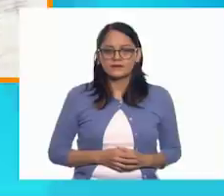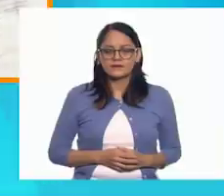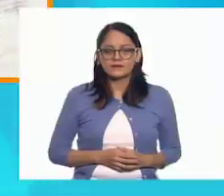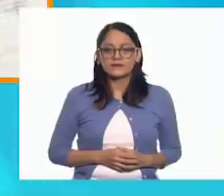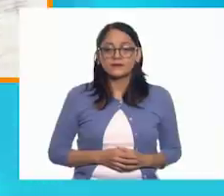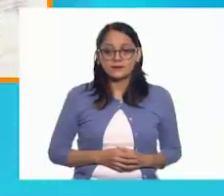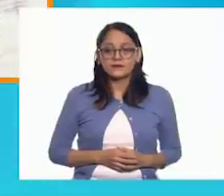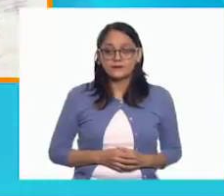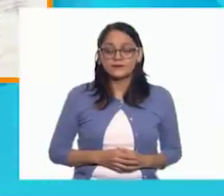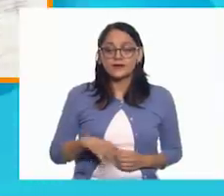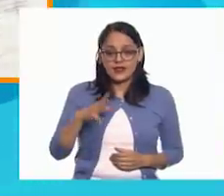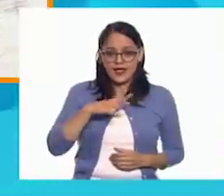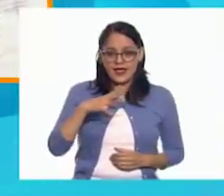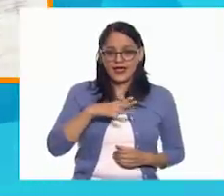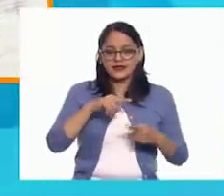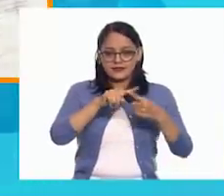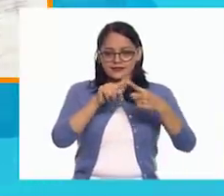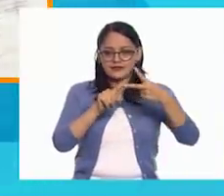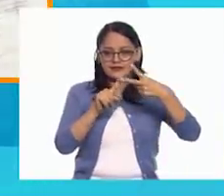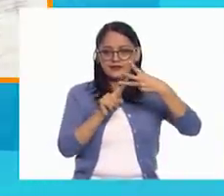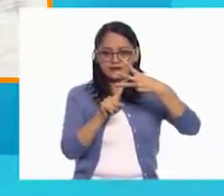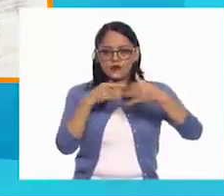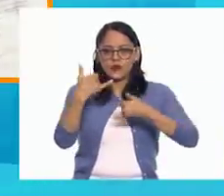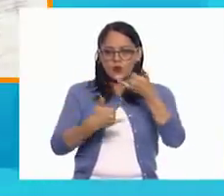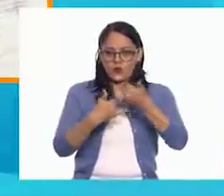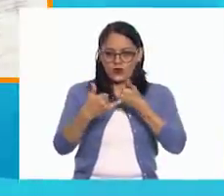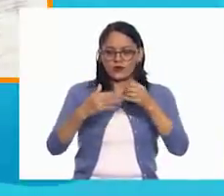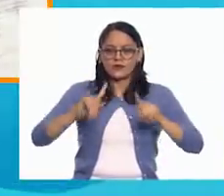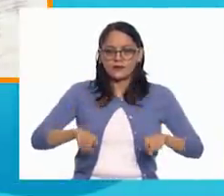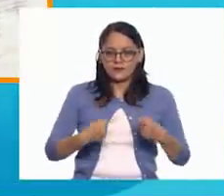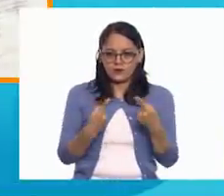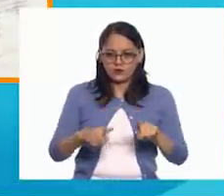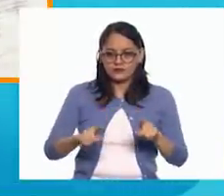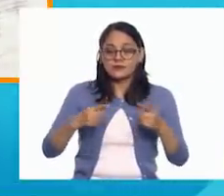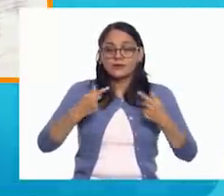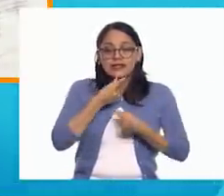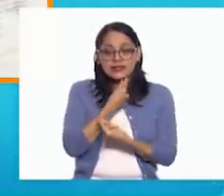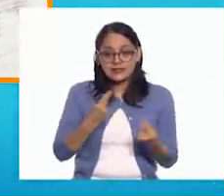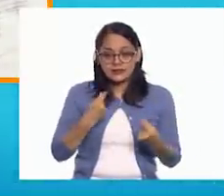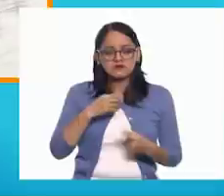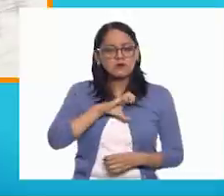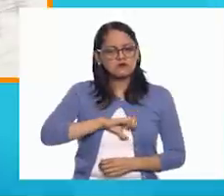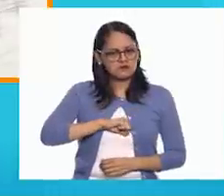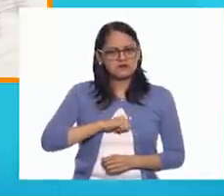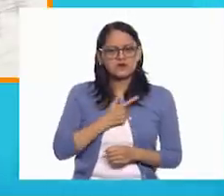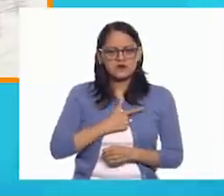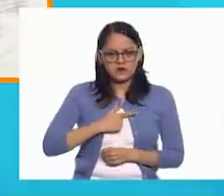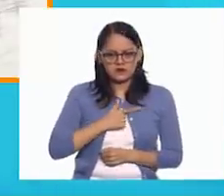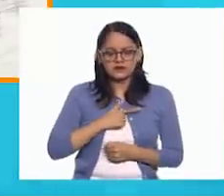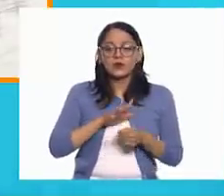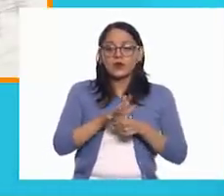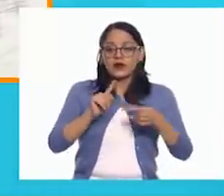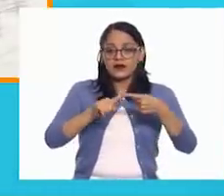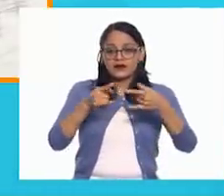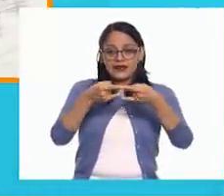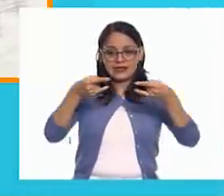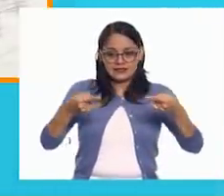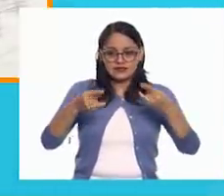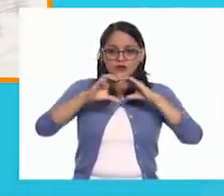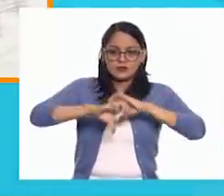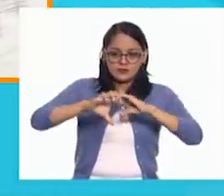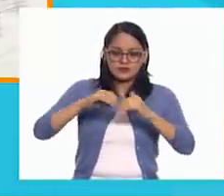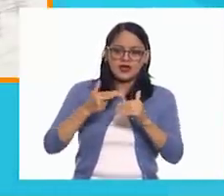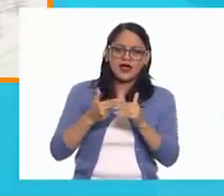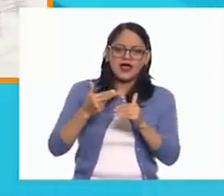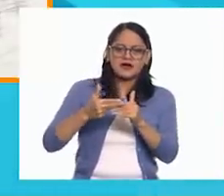Sin duda, hay tres tipos de juegos musicales que son los favoritos de las niñas y los niños. Los cuentos y cantos de nunca